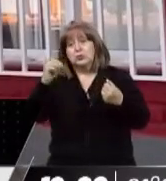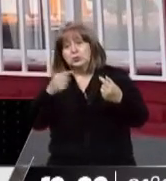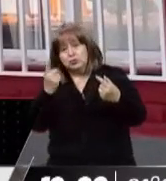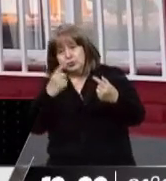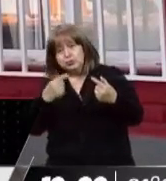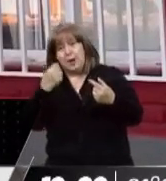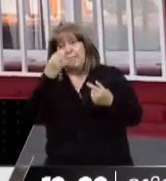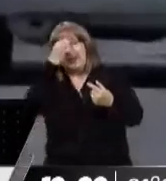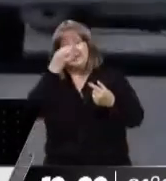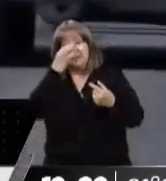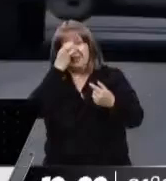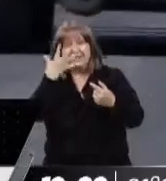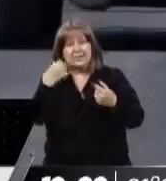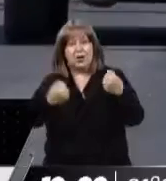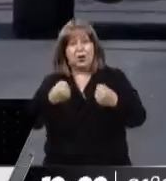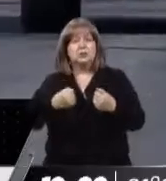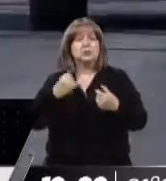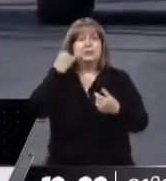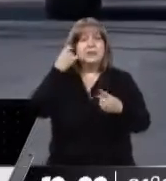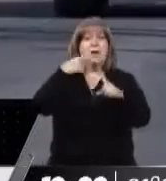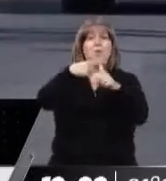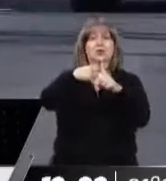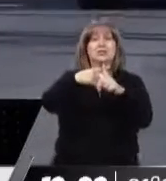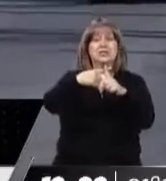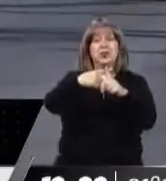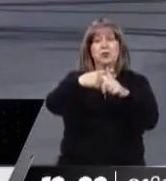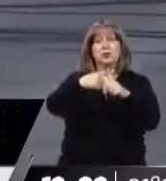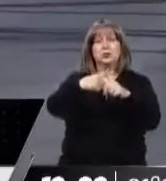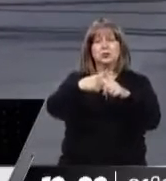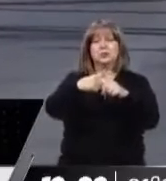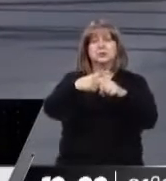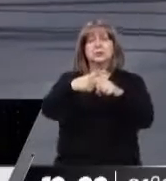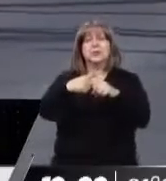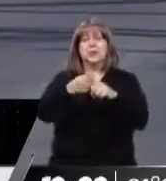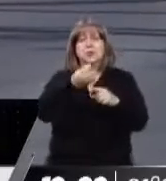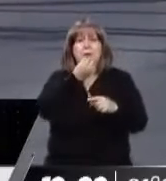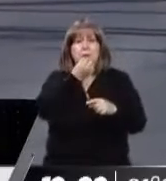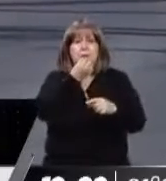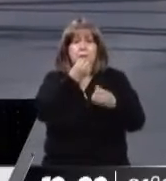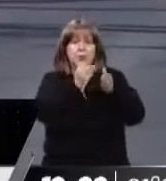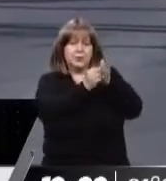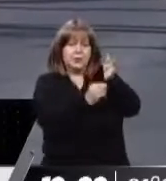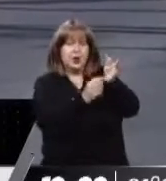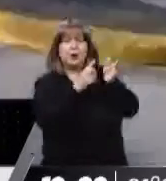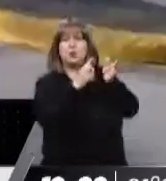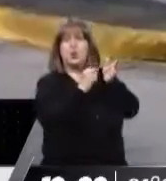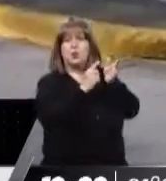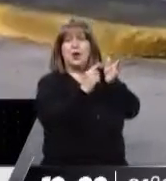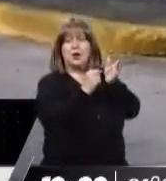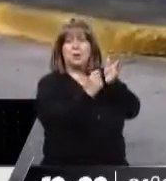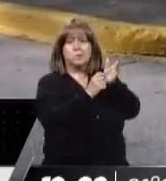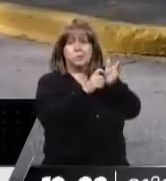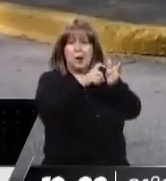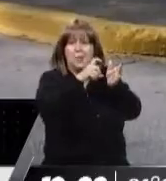Se realizaron este hemos tenido una cantidad que ha salido de lo común de los fines de semanas normales